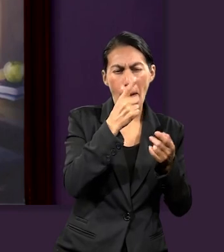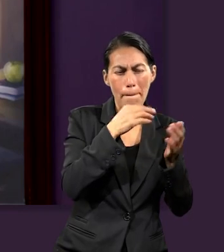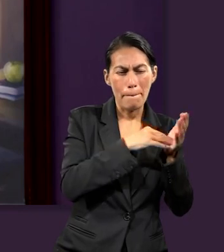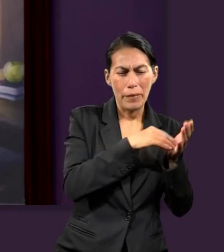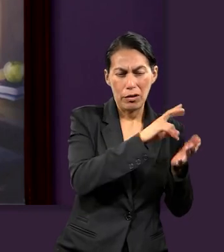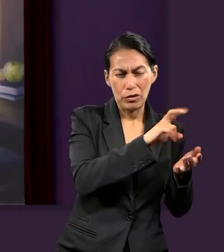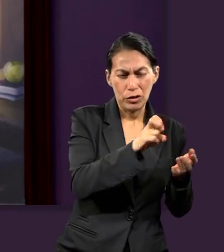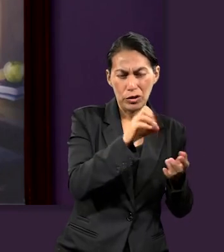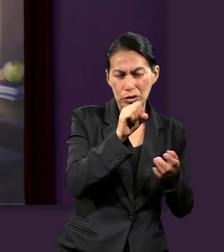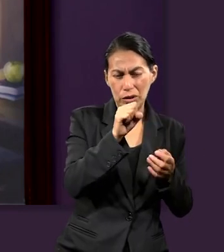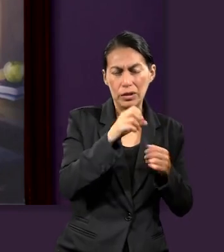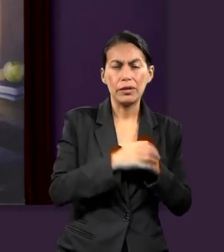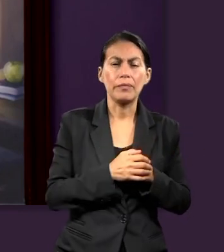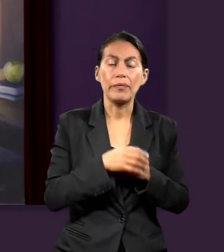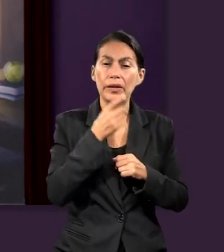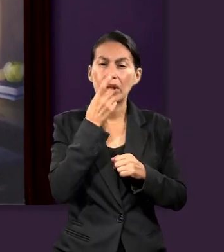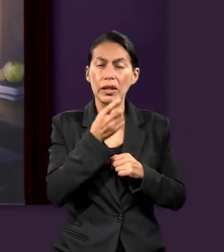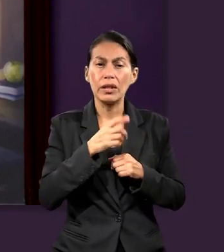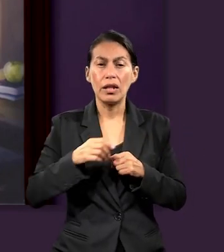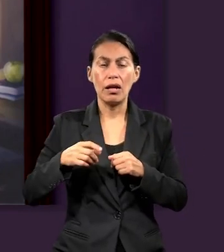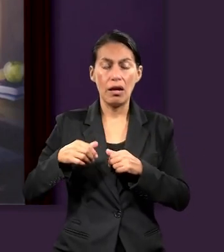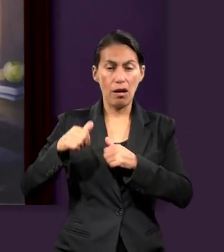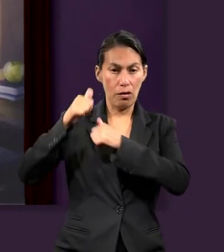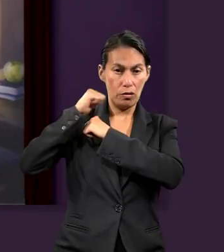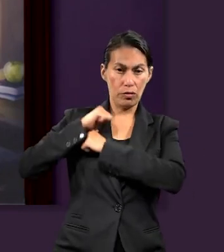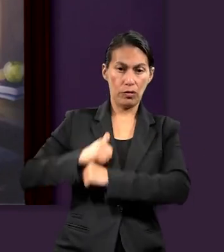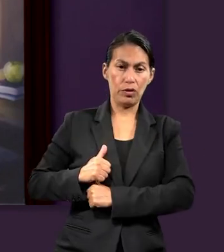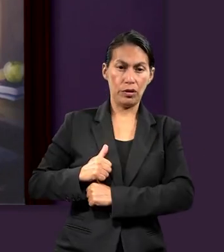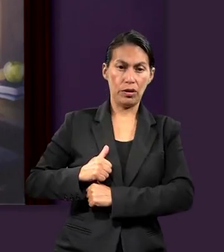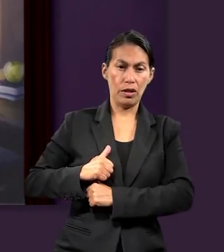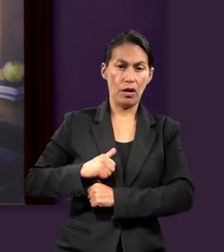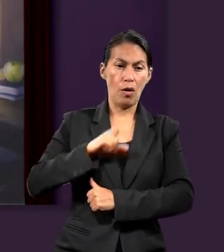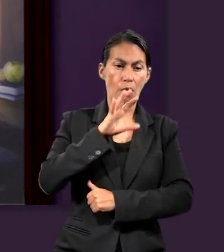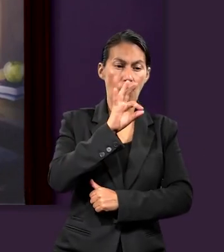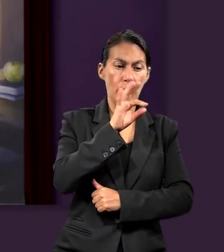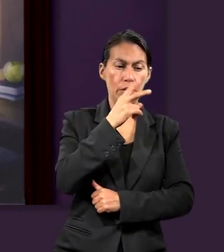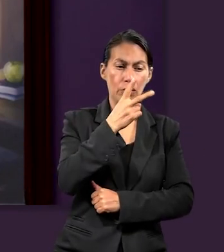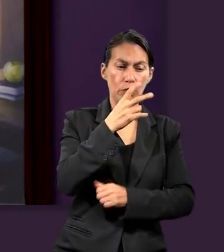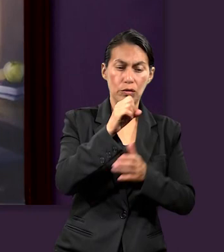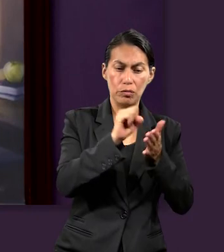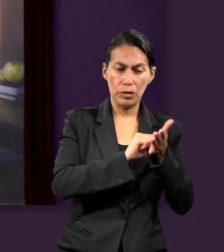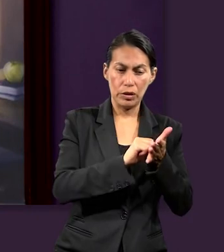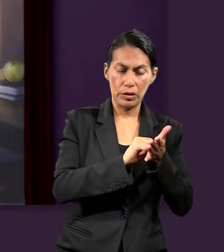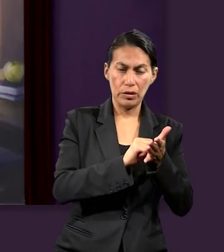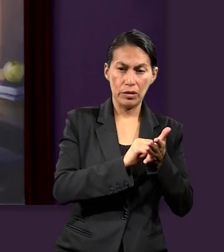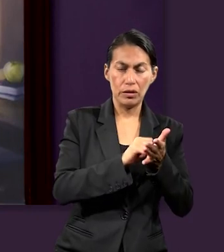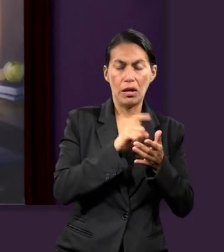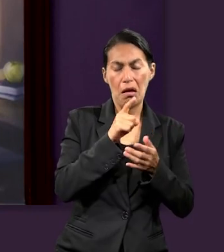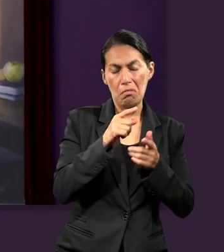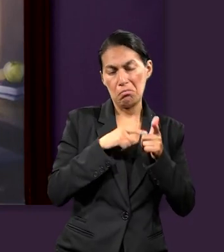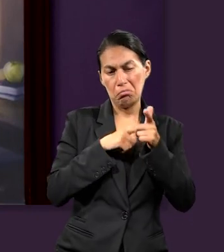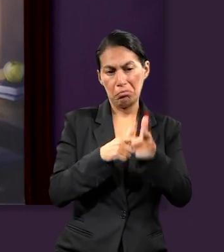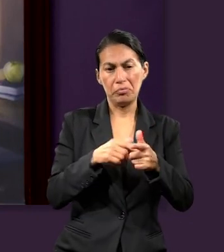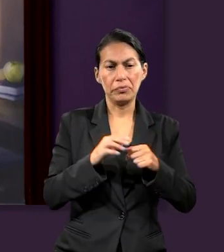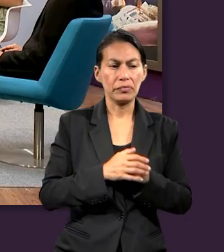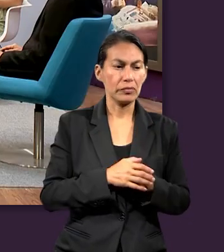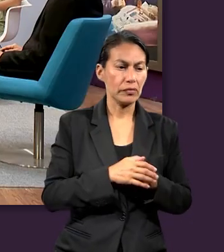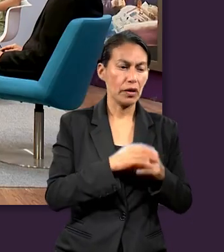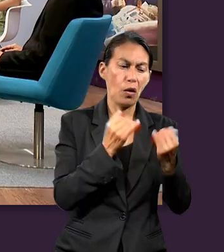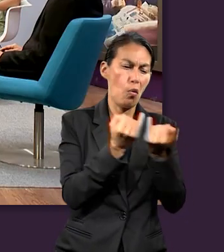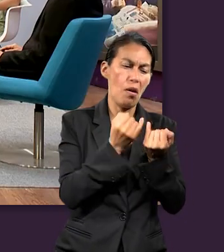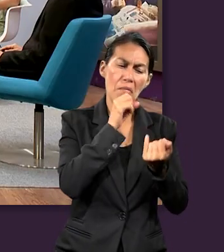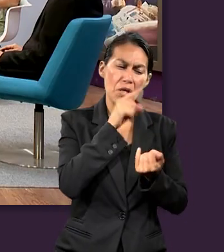42 meses hace mención de que habría una autoridad que habría de actuar durante 42 meses y ese periodo